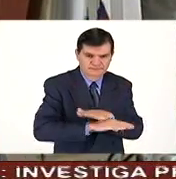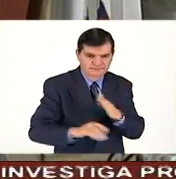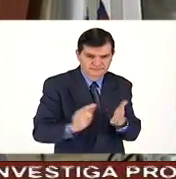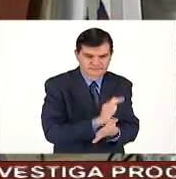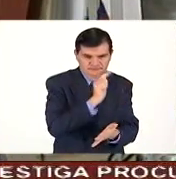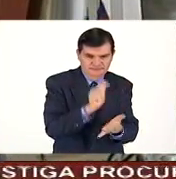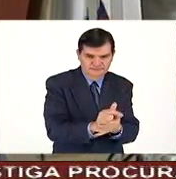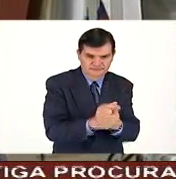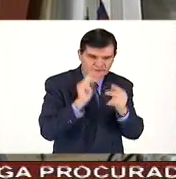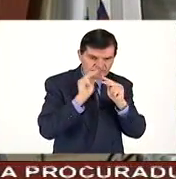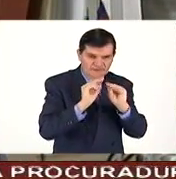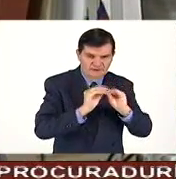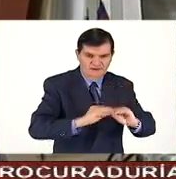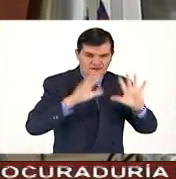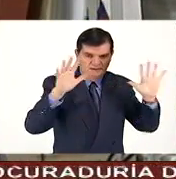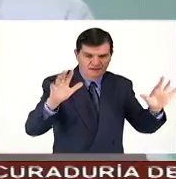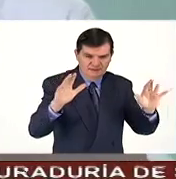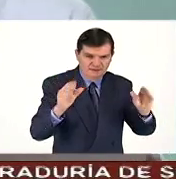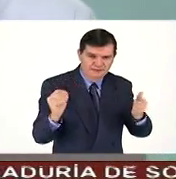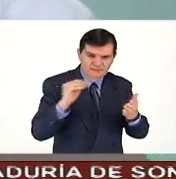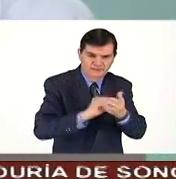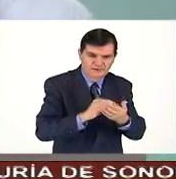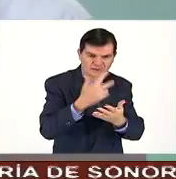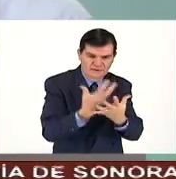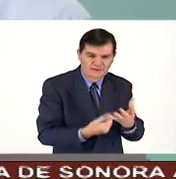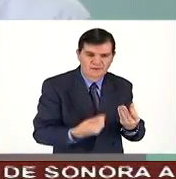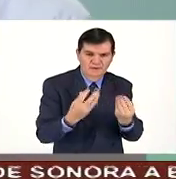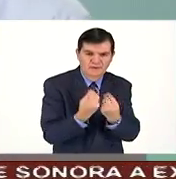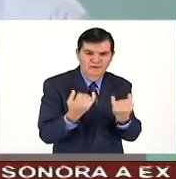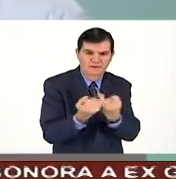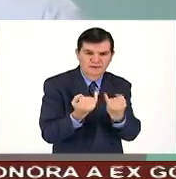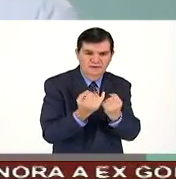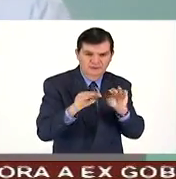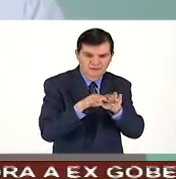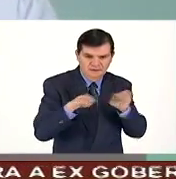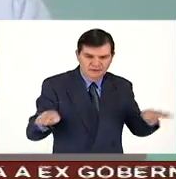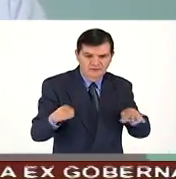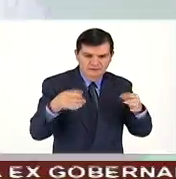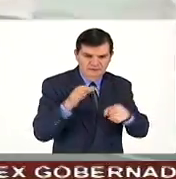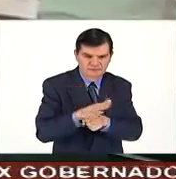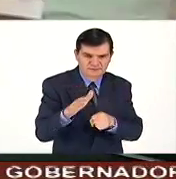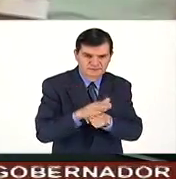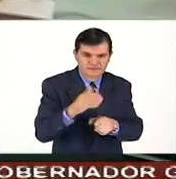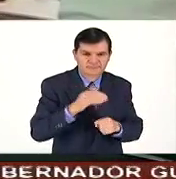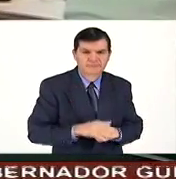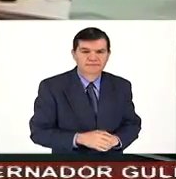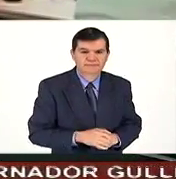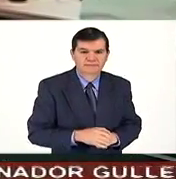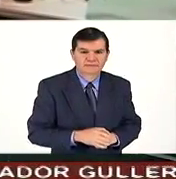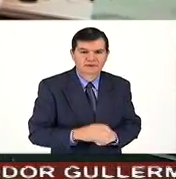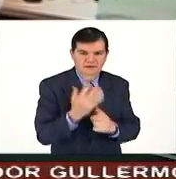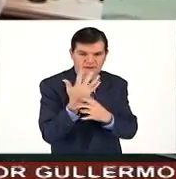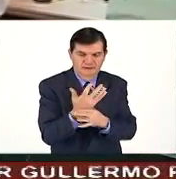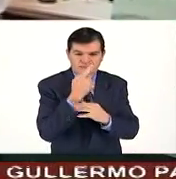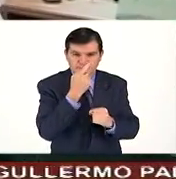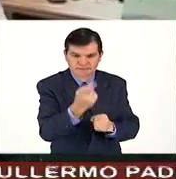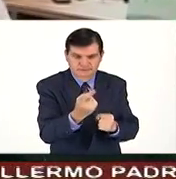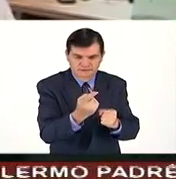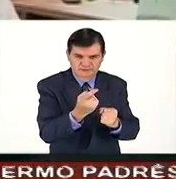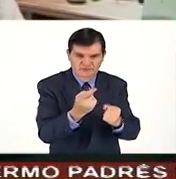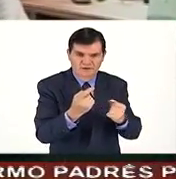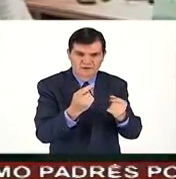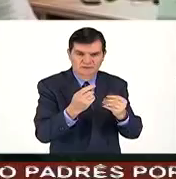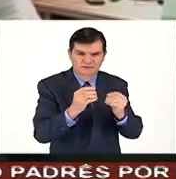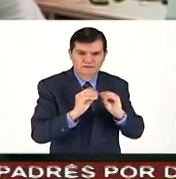legalidad, transparencia, rendición de cuentas, imparcialidad, equidad y eficiencia. Hay que decirlo